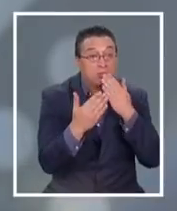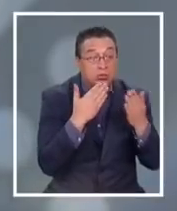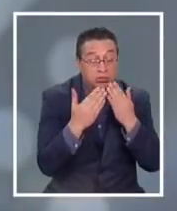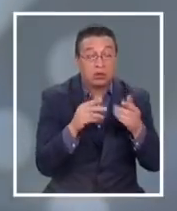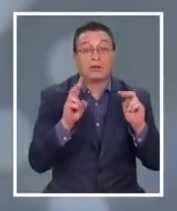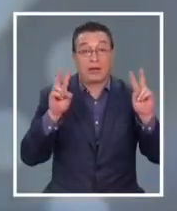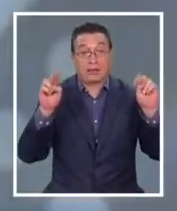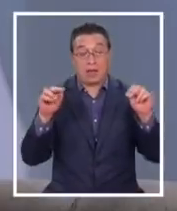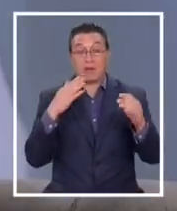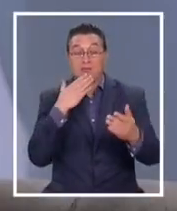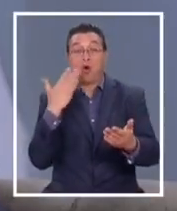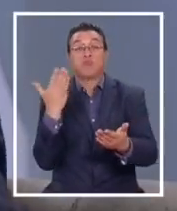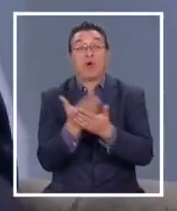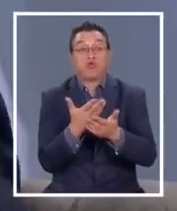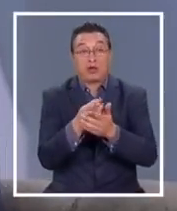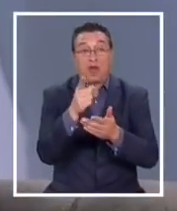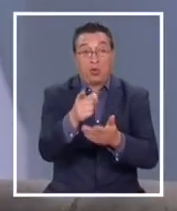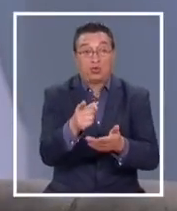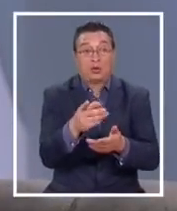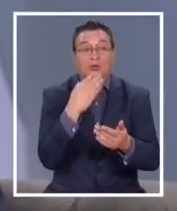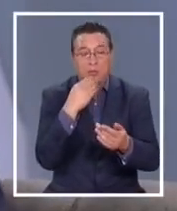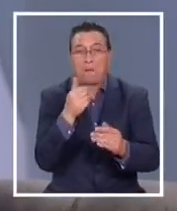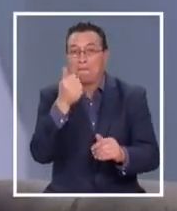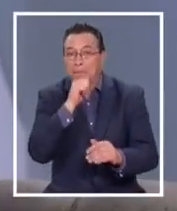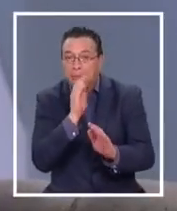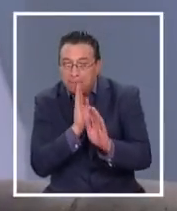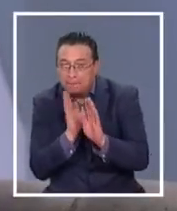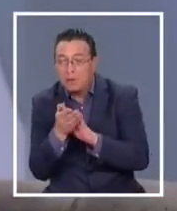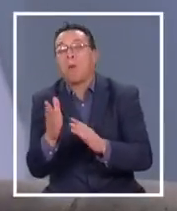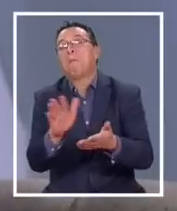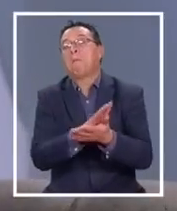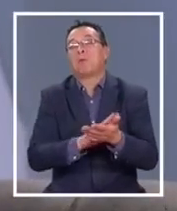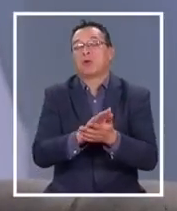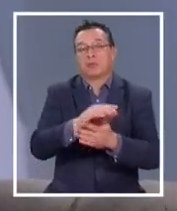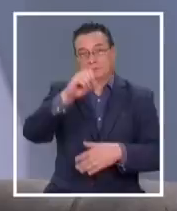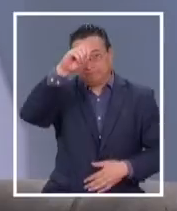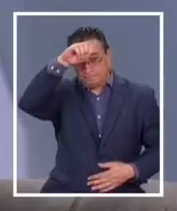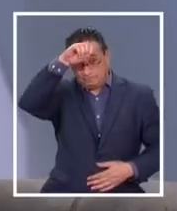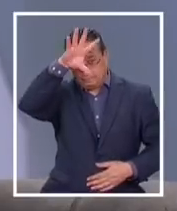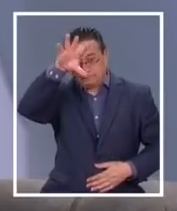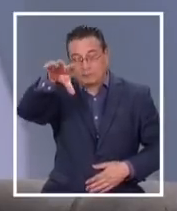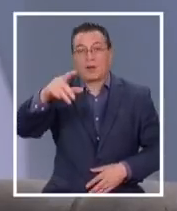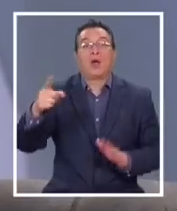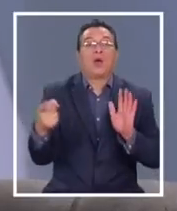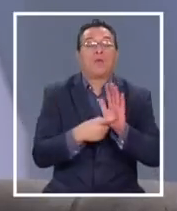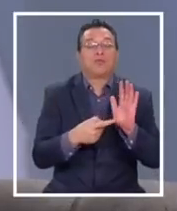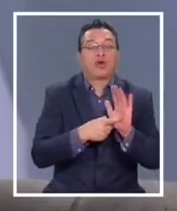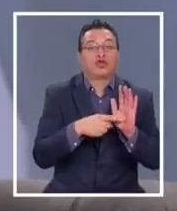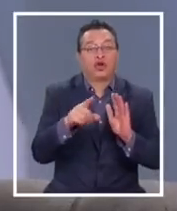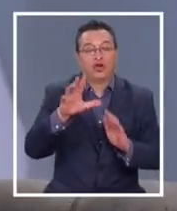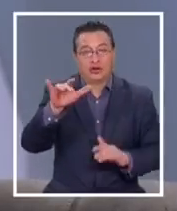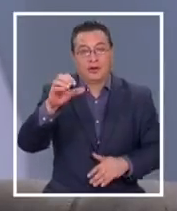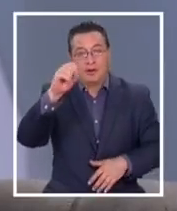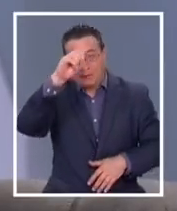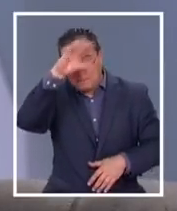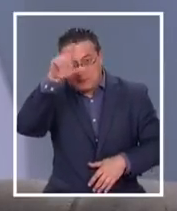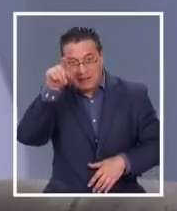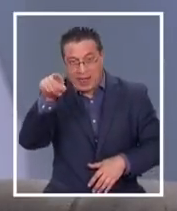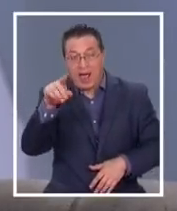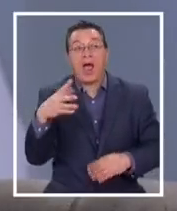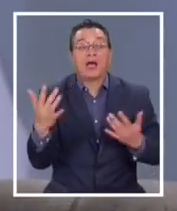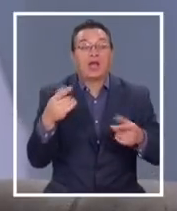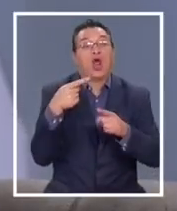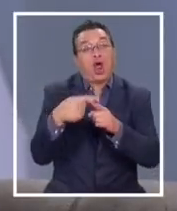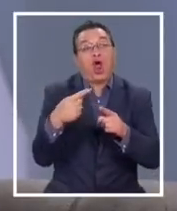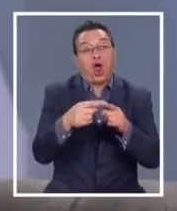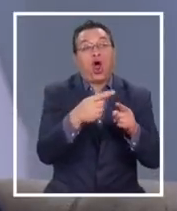son materia de las propuestas de usted por atrás, como por ejemplo el royalty minero la semana pasada y muchos otros